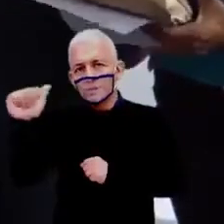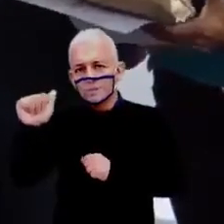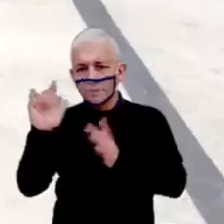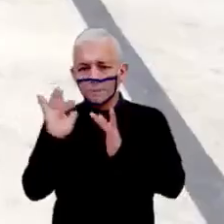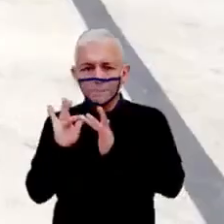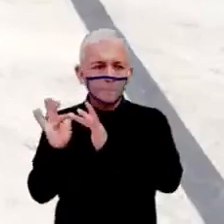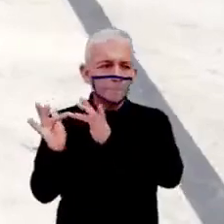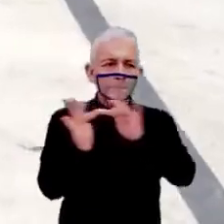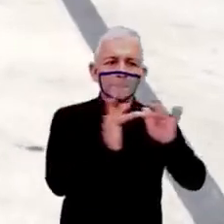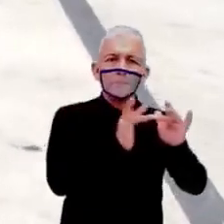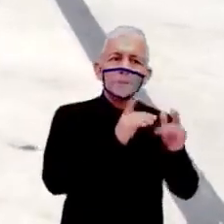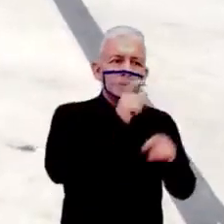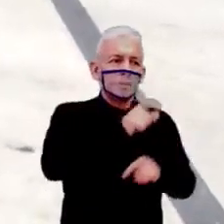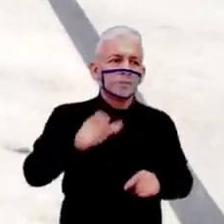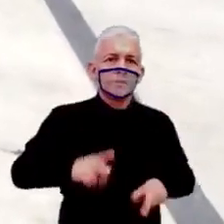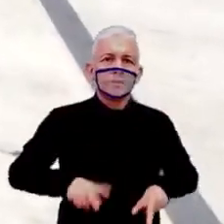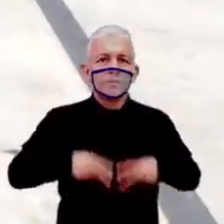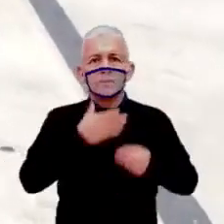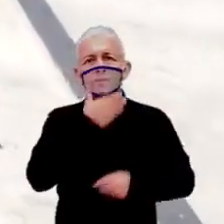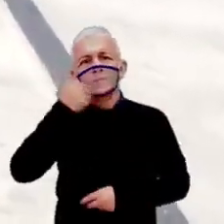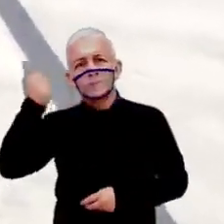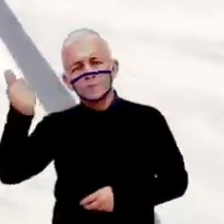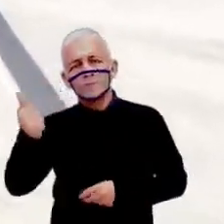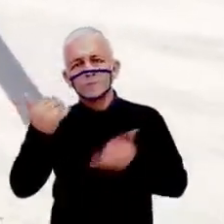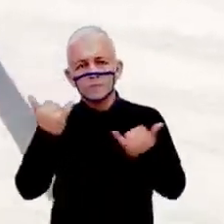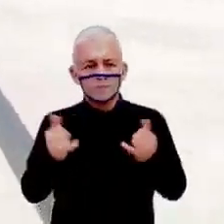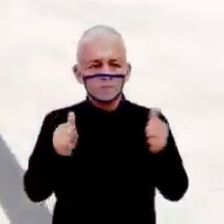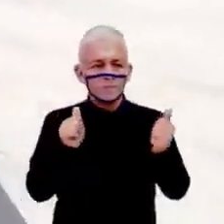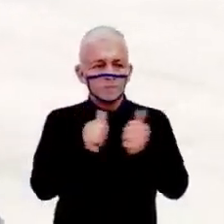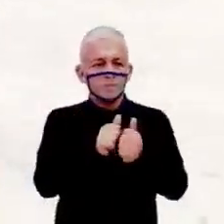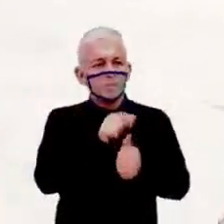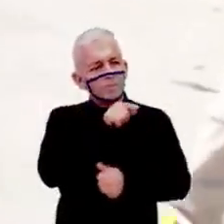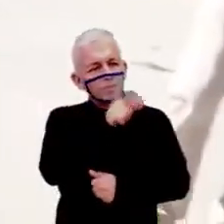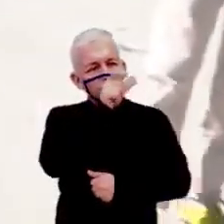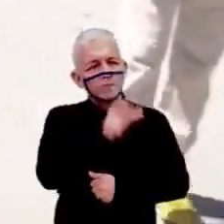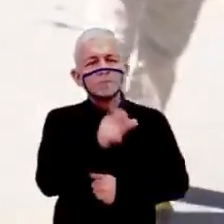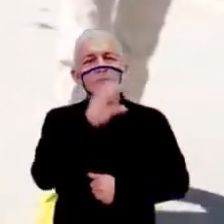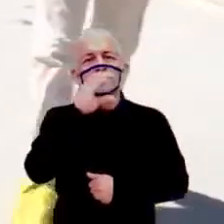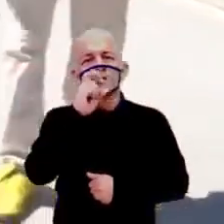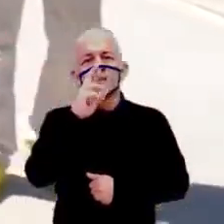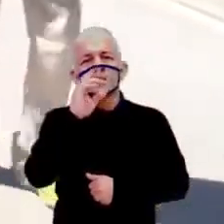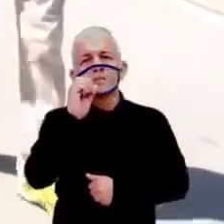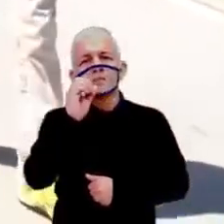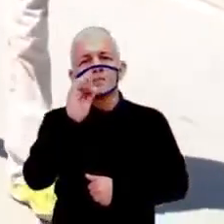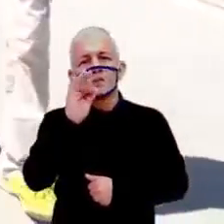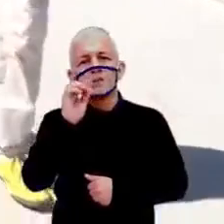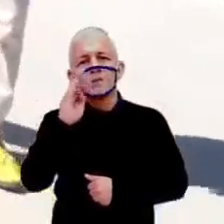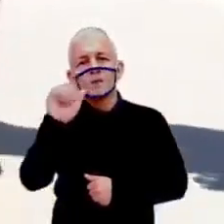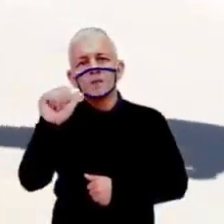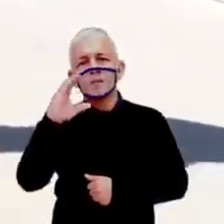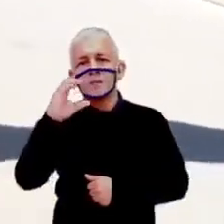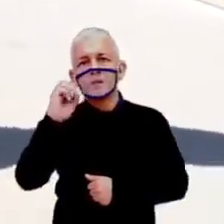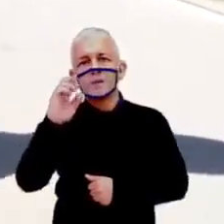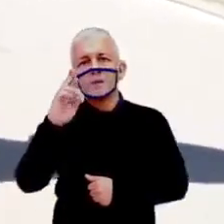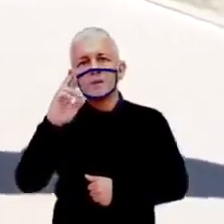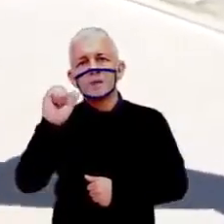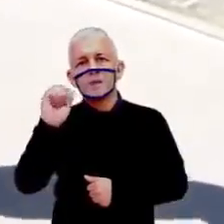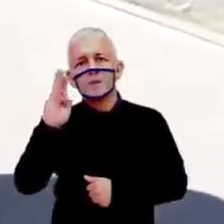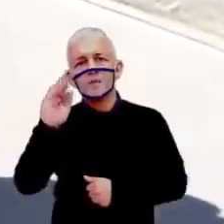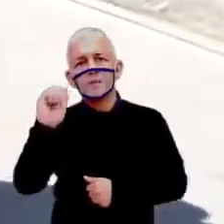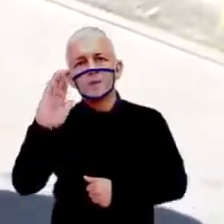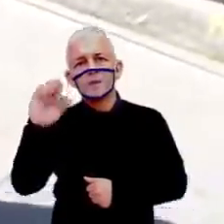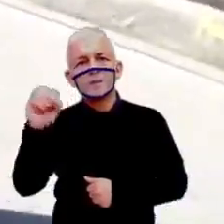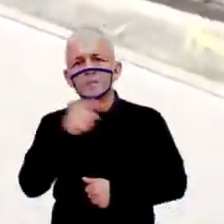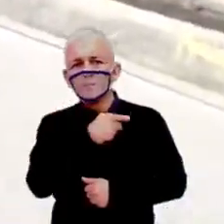sino también la calidad de vida de sus habitantes. Nos acompaña Cristóbal Caraballo, que es uno de los habitantes del sector. Cuéntenos, ¿cómo se han visto beneficiados ustedes con